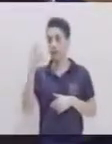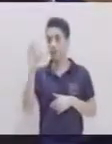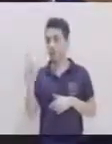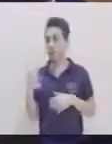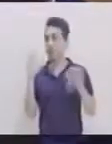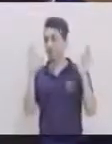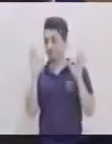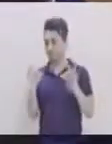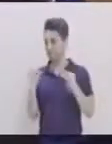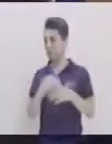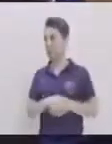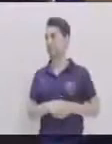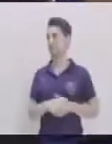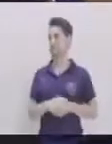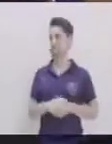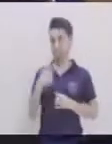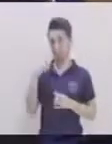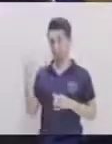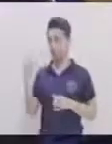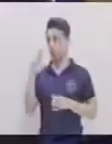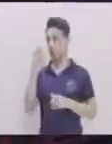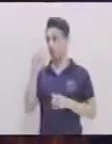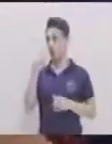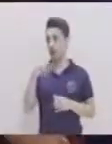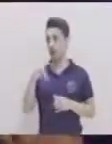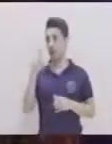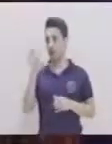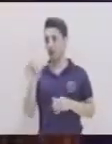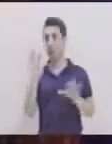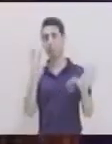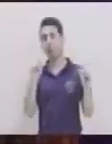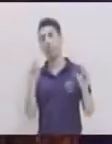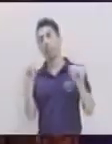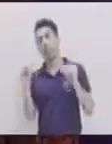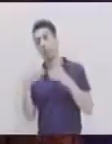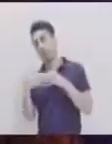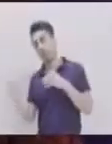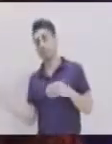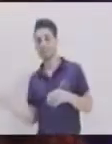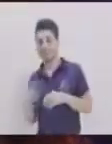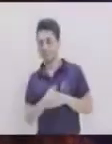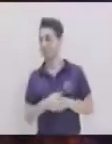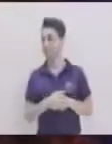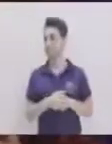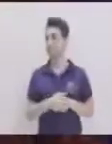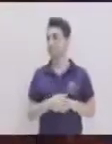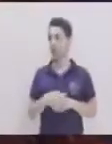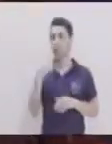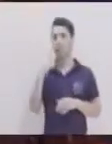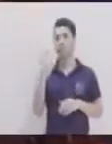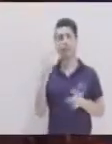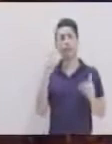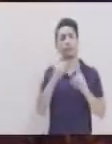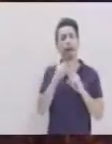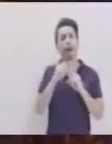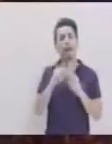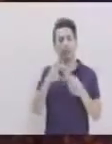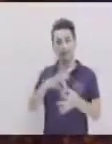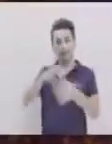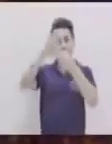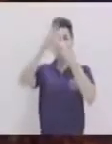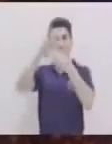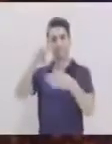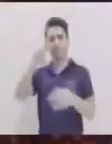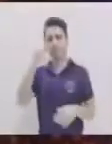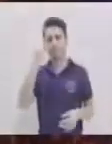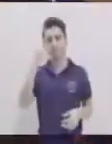más. Rolando se la pasa hablando. ¿Qué palabra es la que rima con el nombre